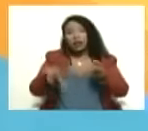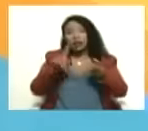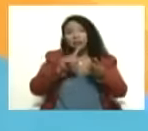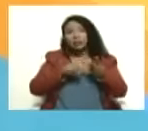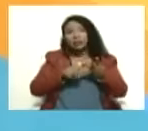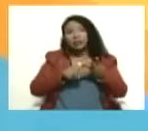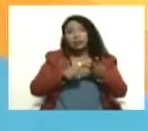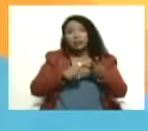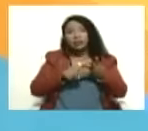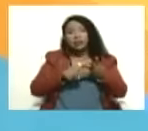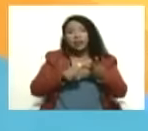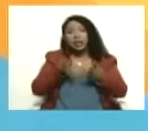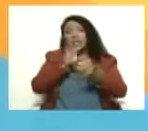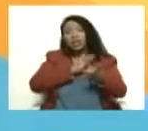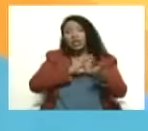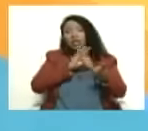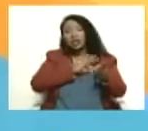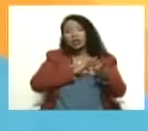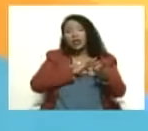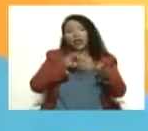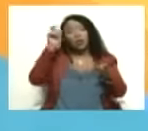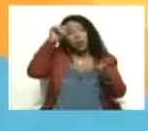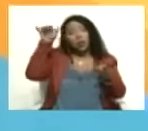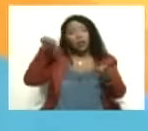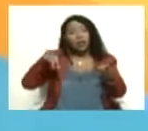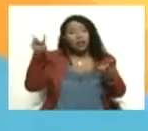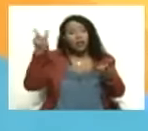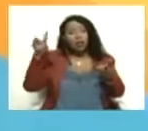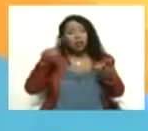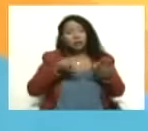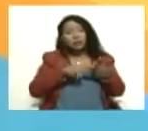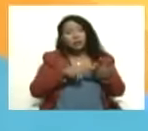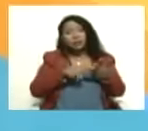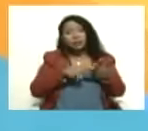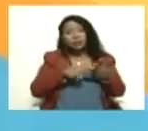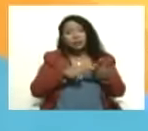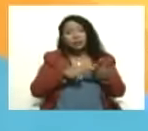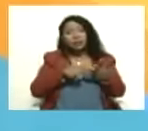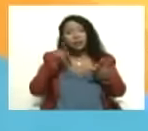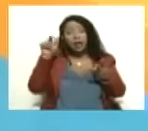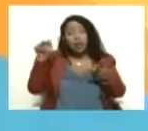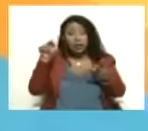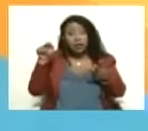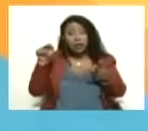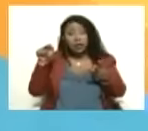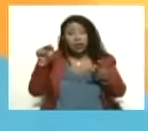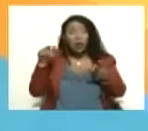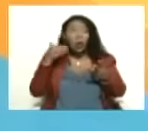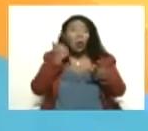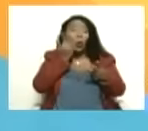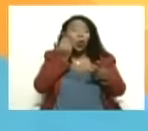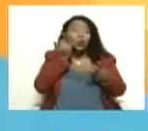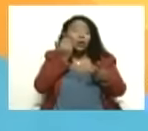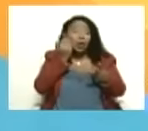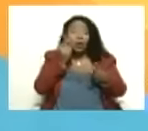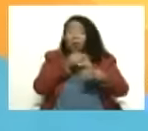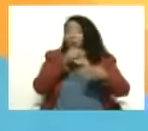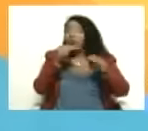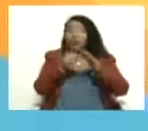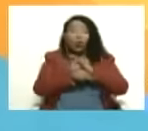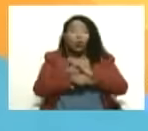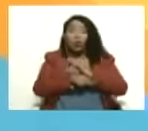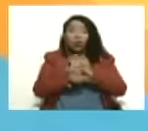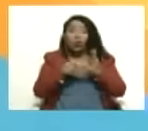de la soberanía del pueblo de Venezuela ha sido absolutamente grosero porque